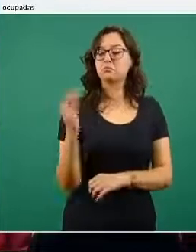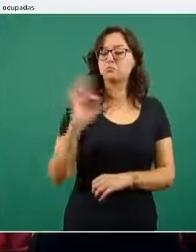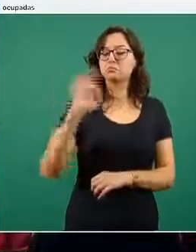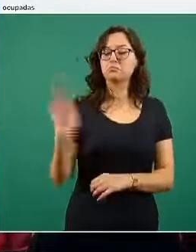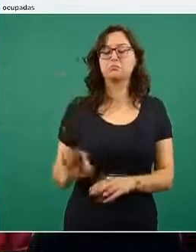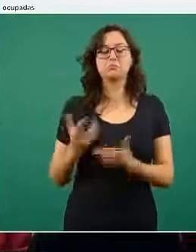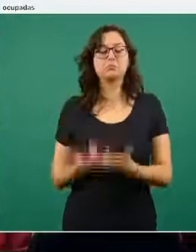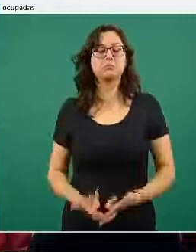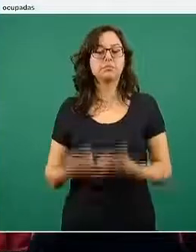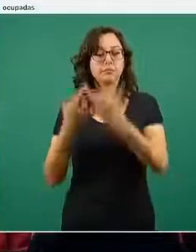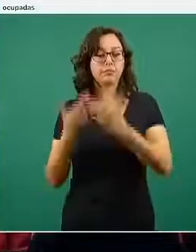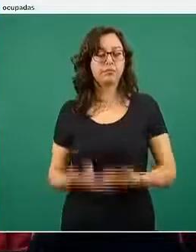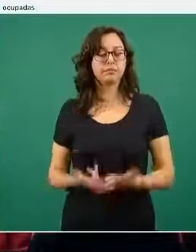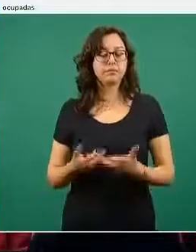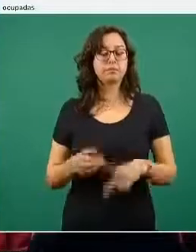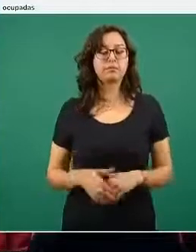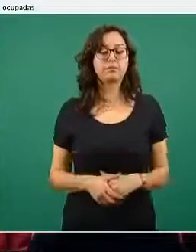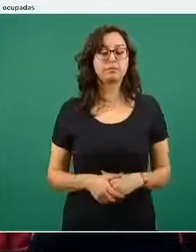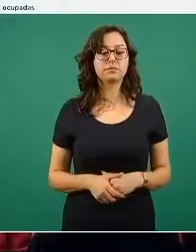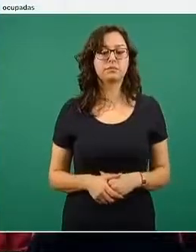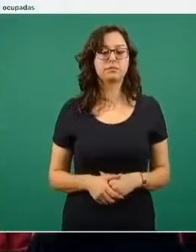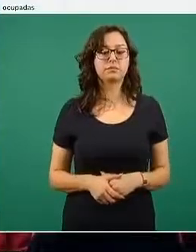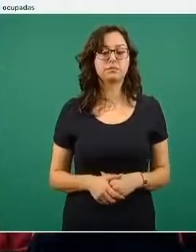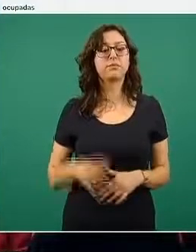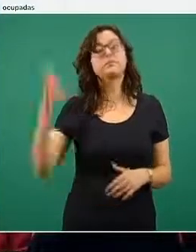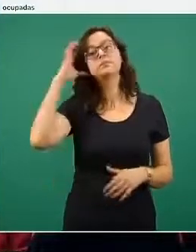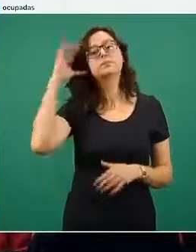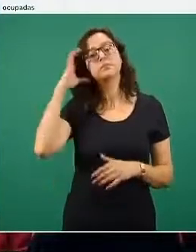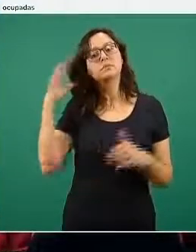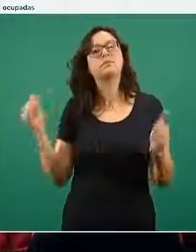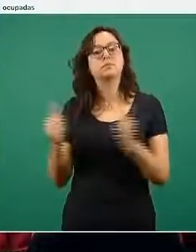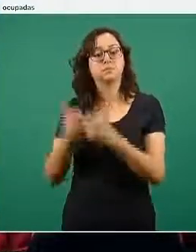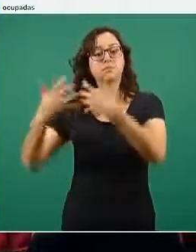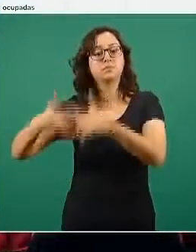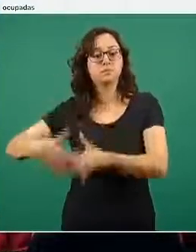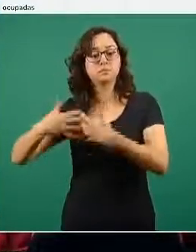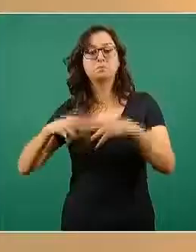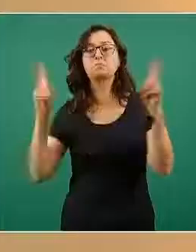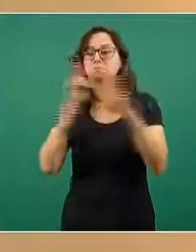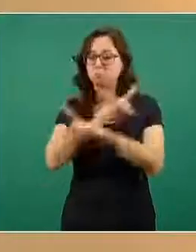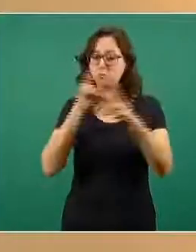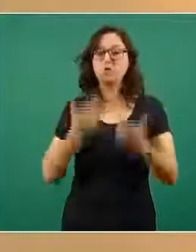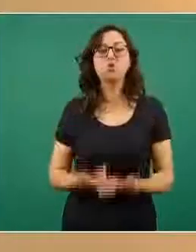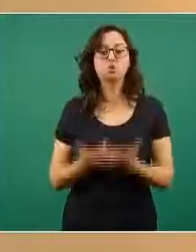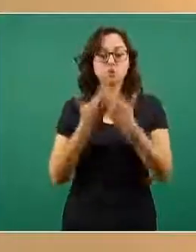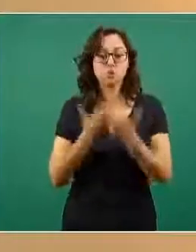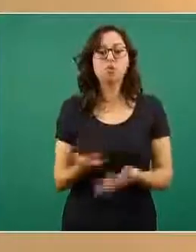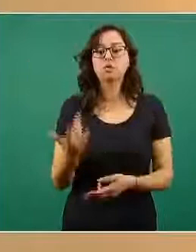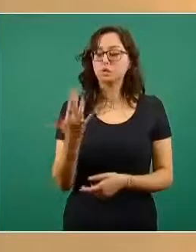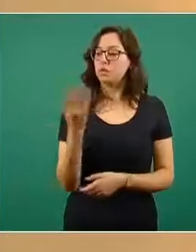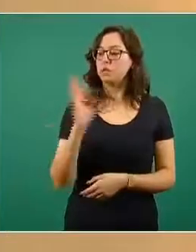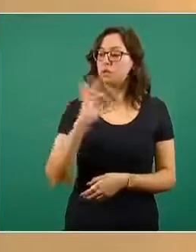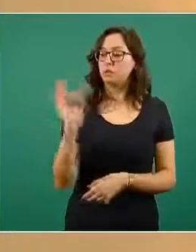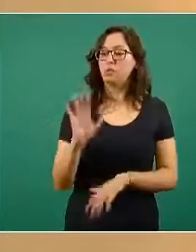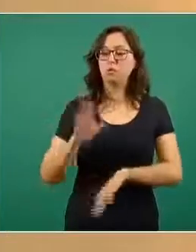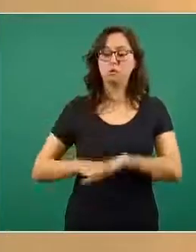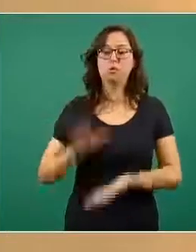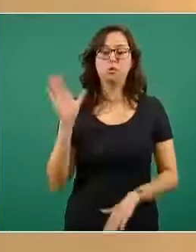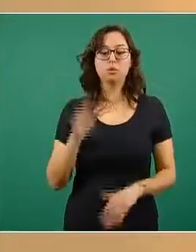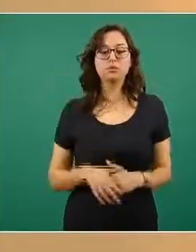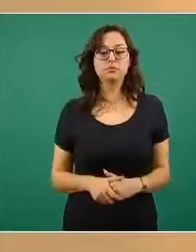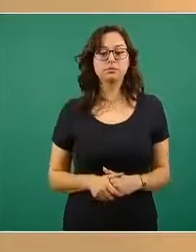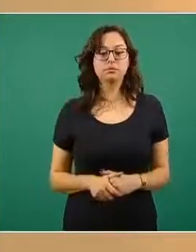más del 50% de sus camas con un respirador mecánico disponibles en caso de que se